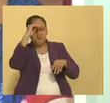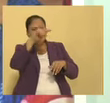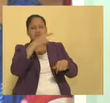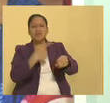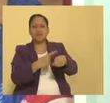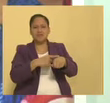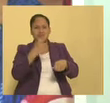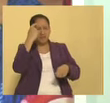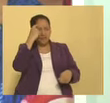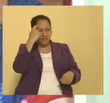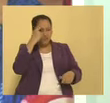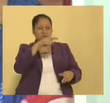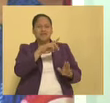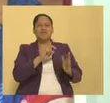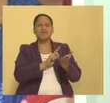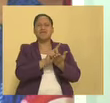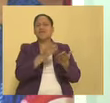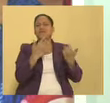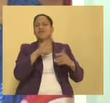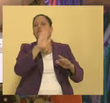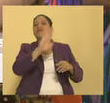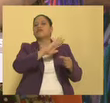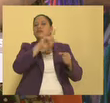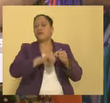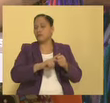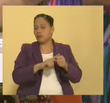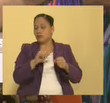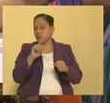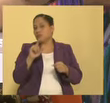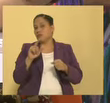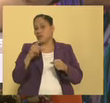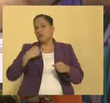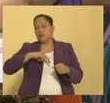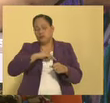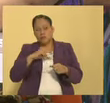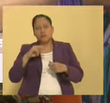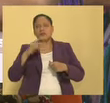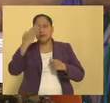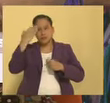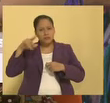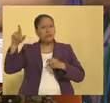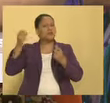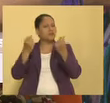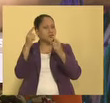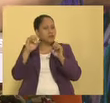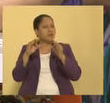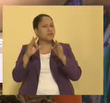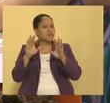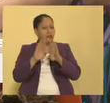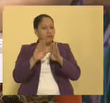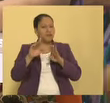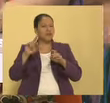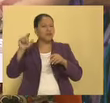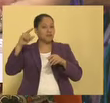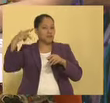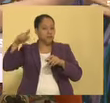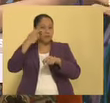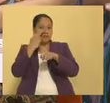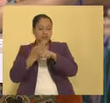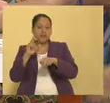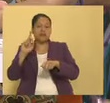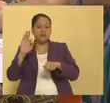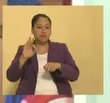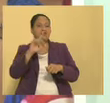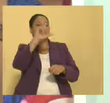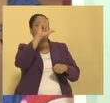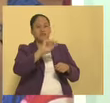mental pues no tienen derechos, ¿no? Y cuántas veces hemos escuchado que hay instituciones que son competencia del Distrito Federal y que discriminan,